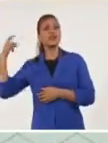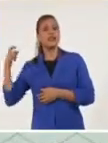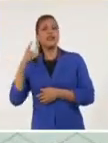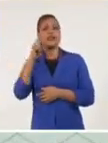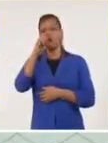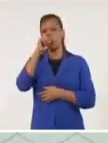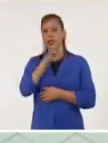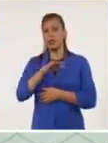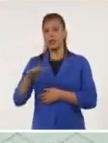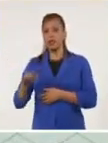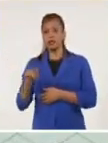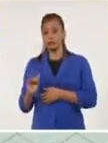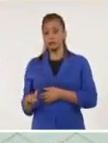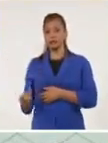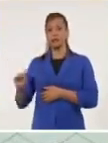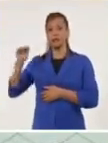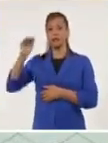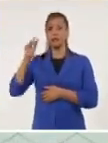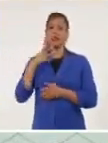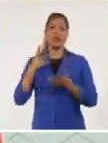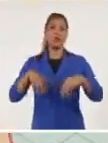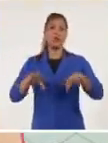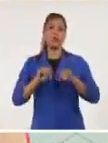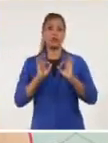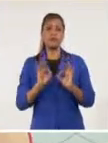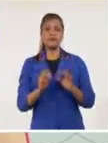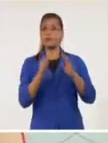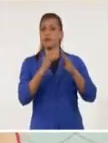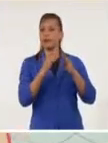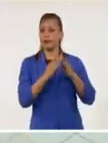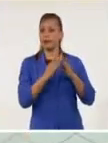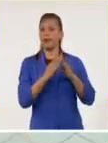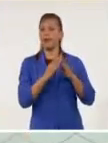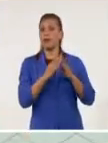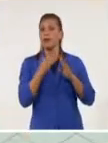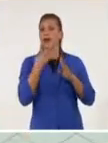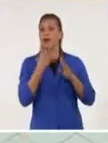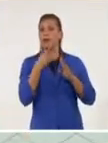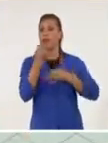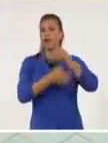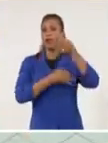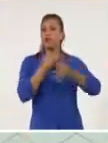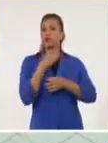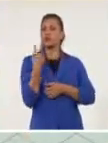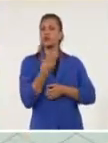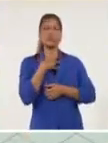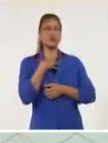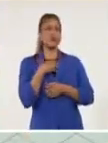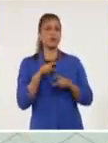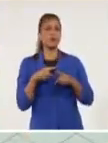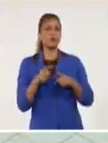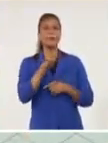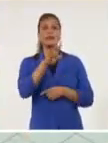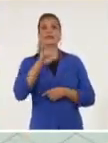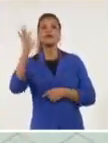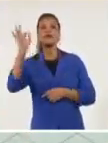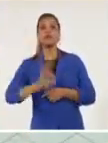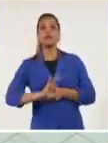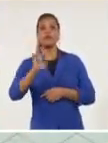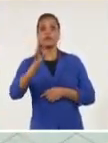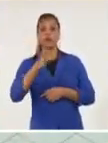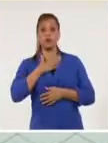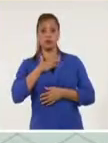desde las condiciones del hogar porque es necesario señalar que nosotros solamente tenemos el 25 por ciento